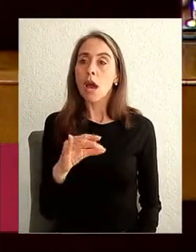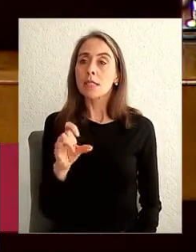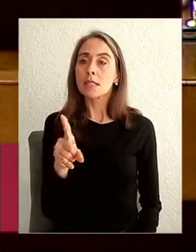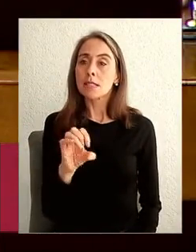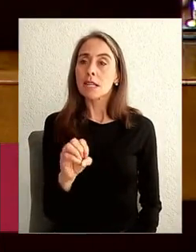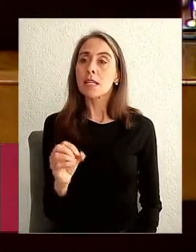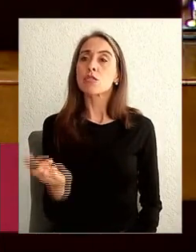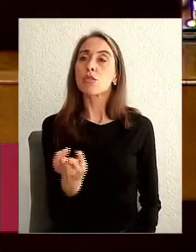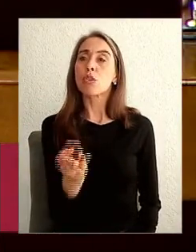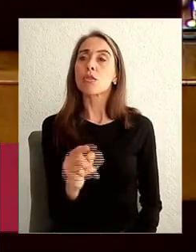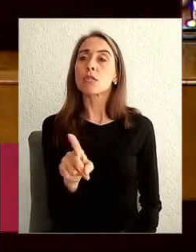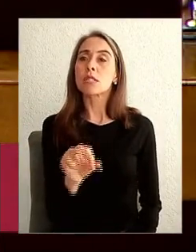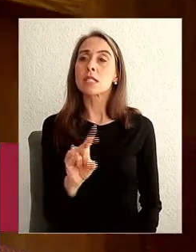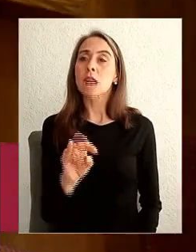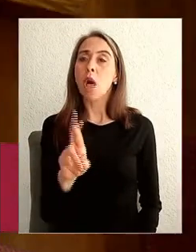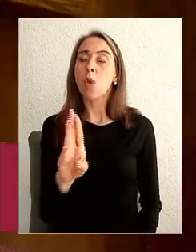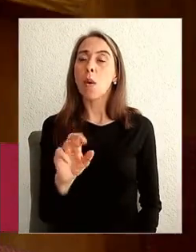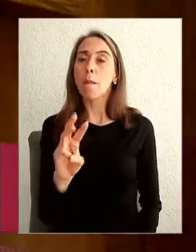Sauerbaum.